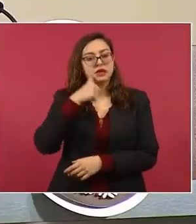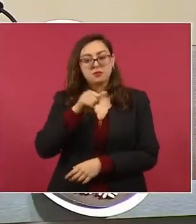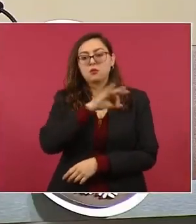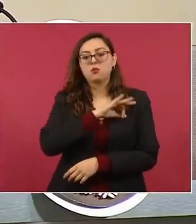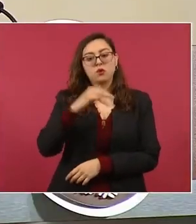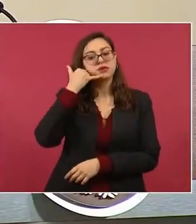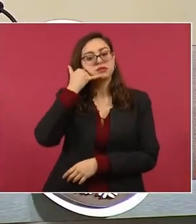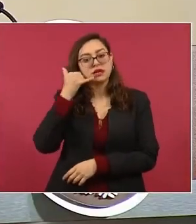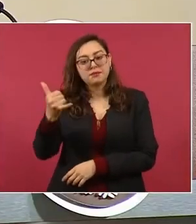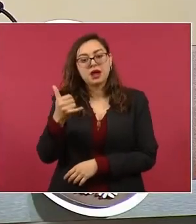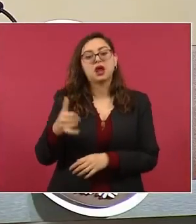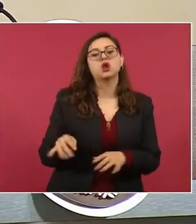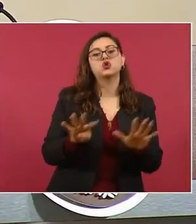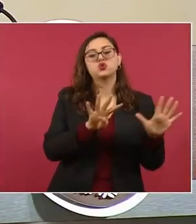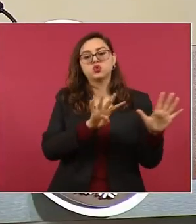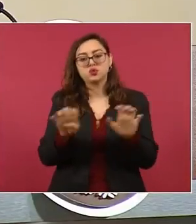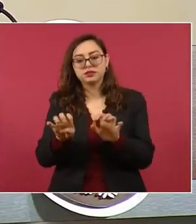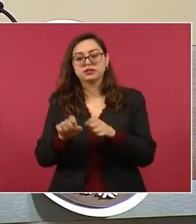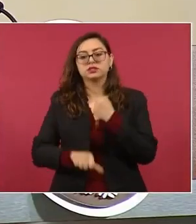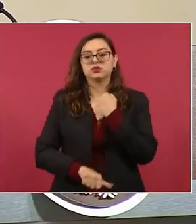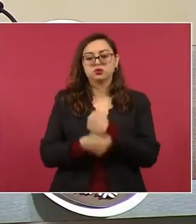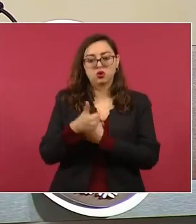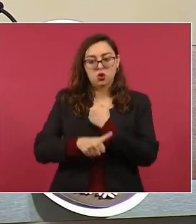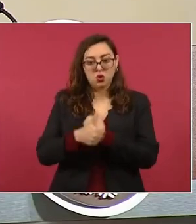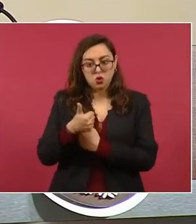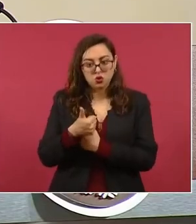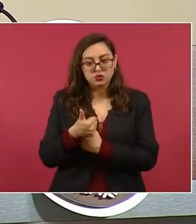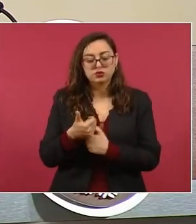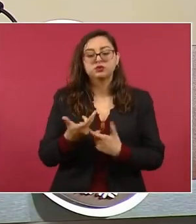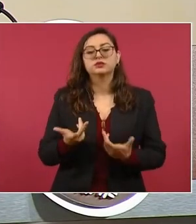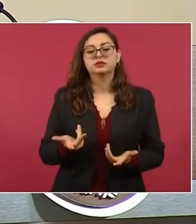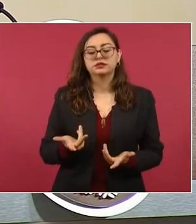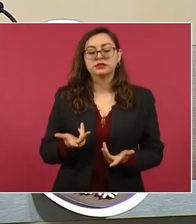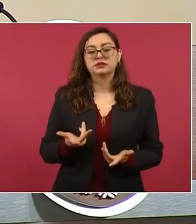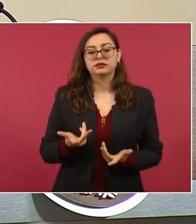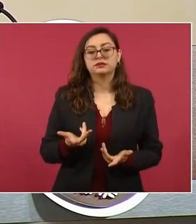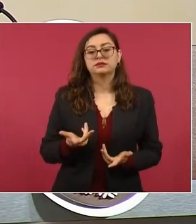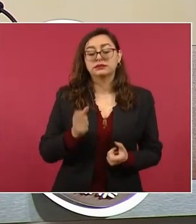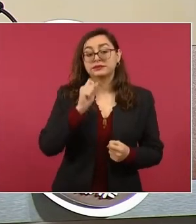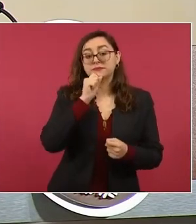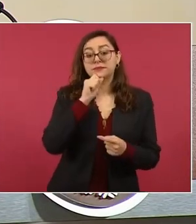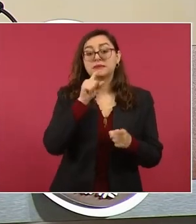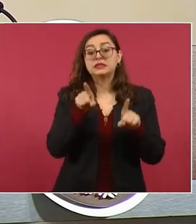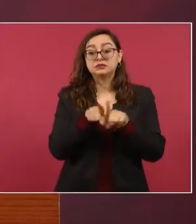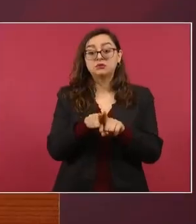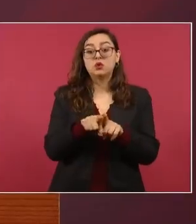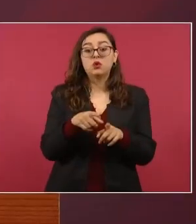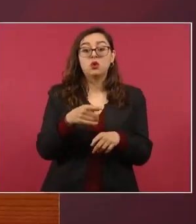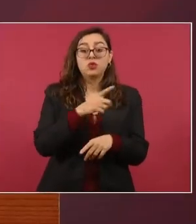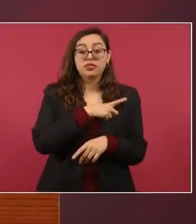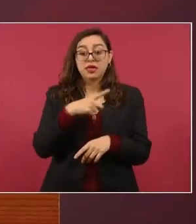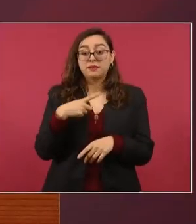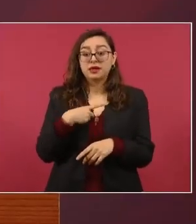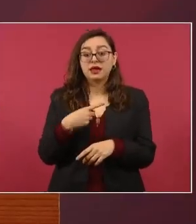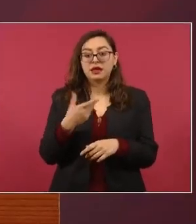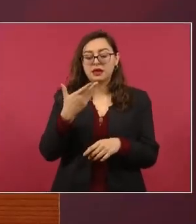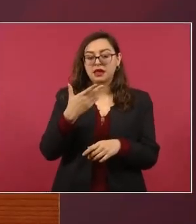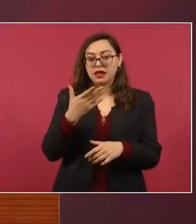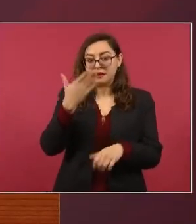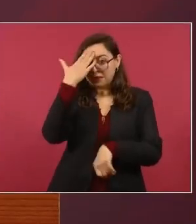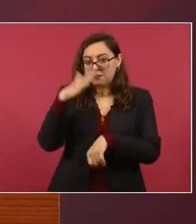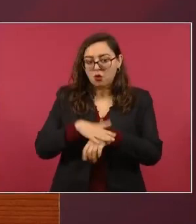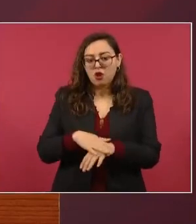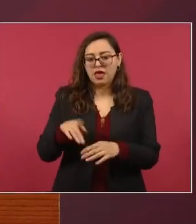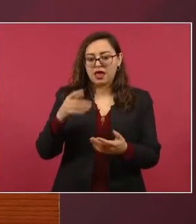y también el número de cuenta al cual les piden depositar algún recurso para que estas de